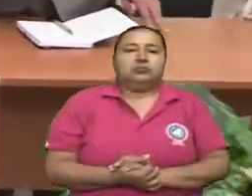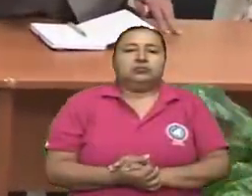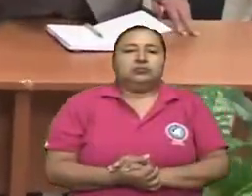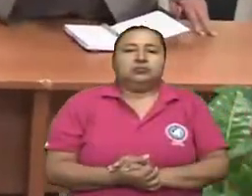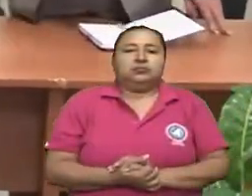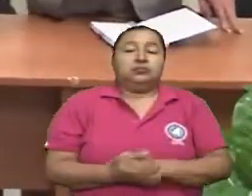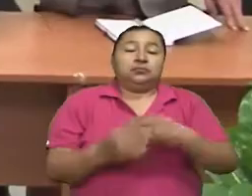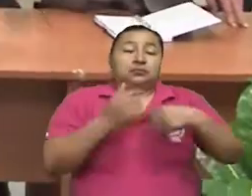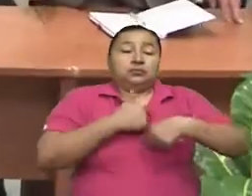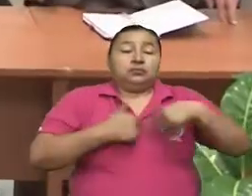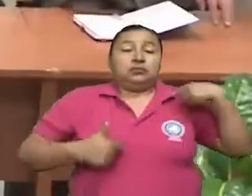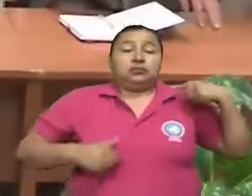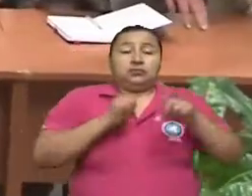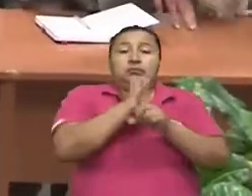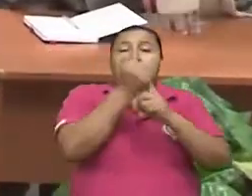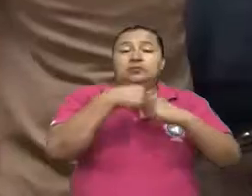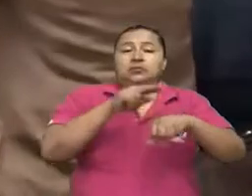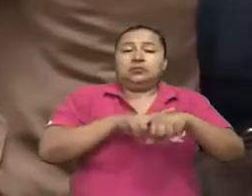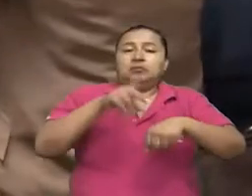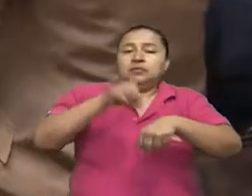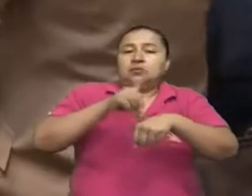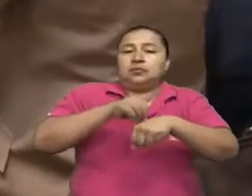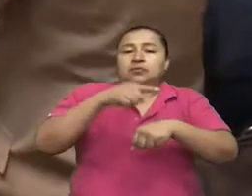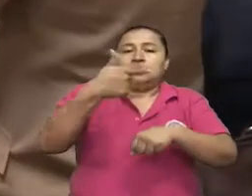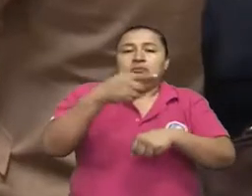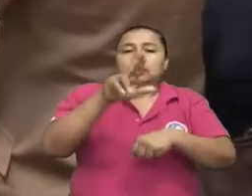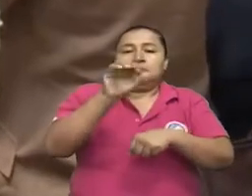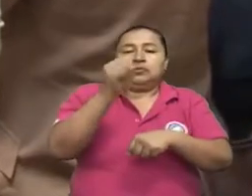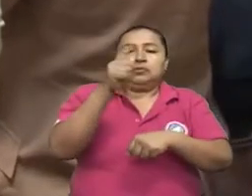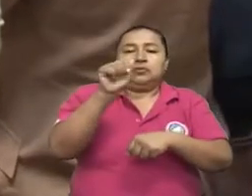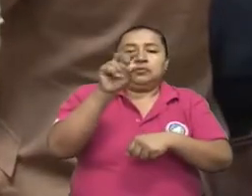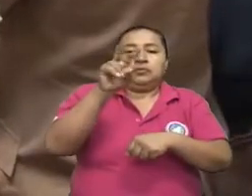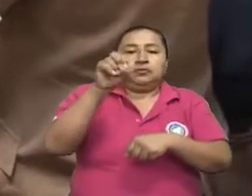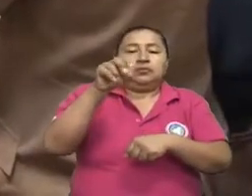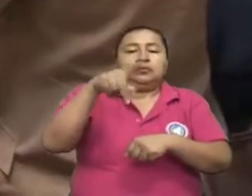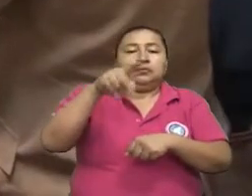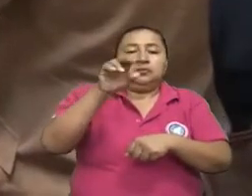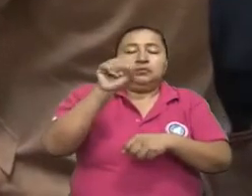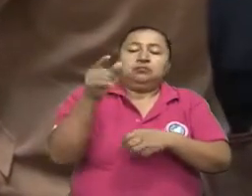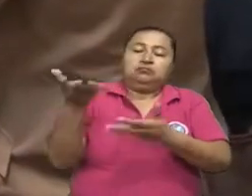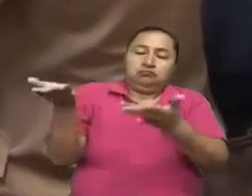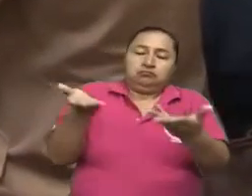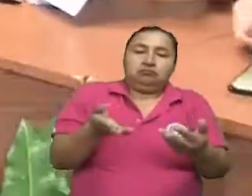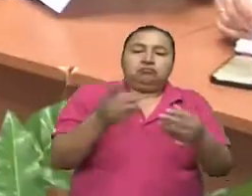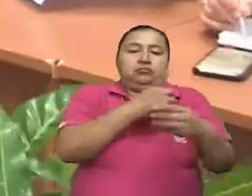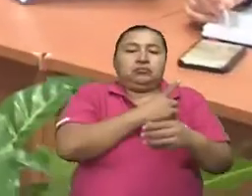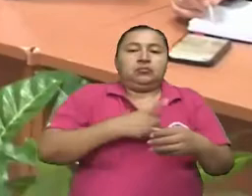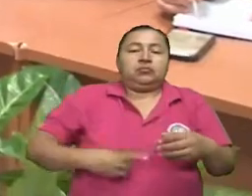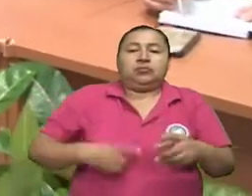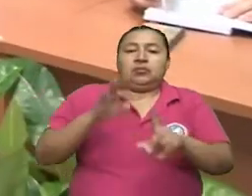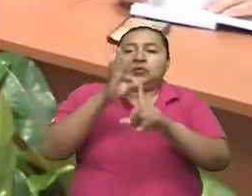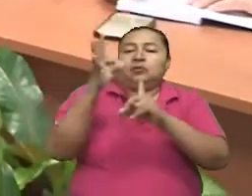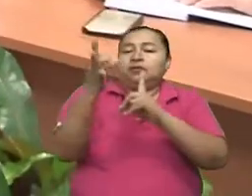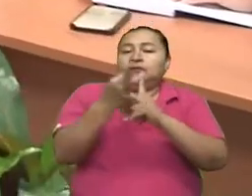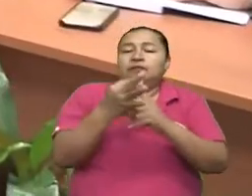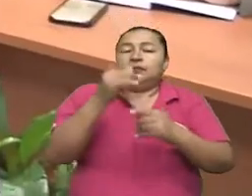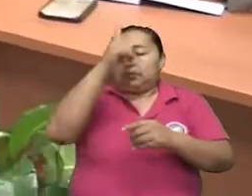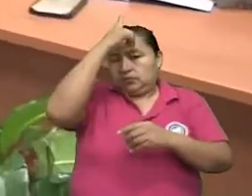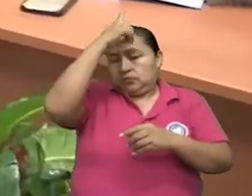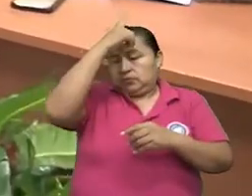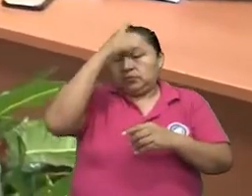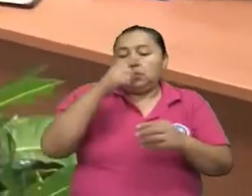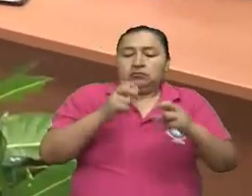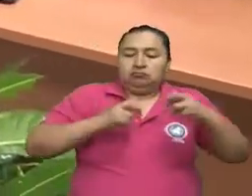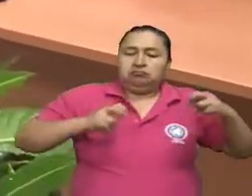El presidente de la Asamblea Nacional, doctor Gustavo Porras, sostuvo un encuentro con diputados del Parlamento Federal Alemán. La